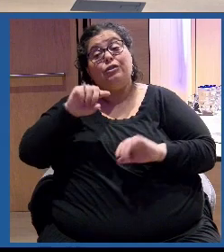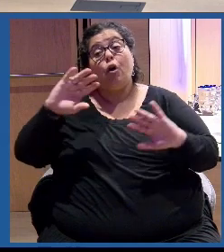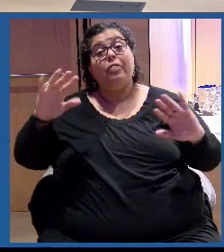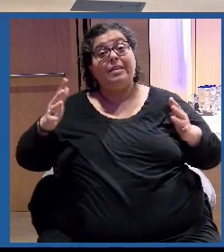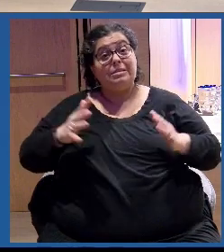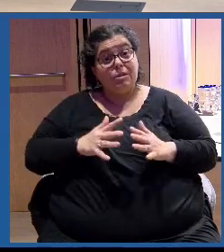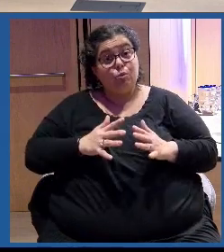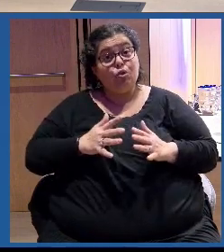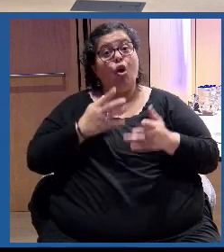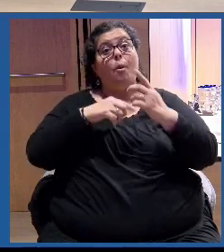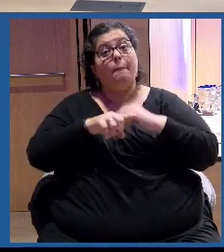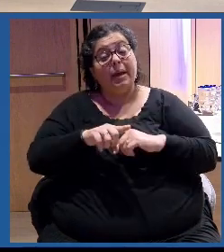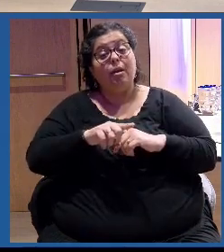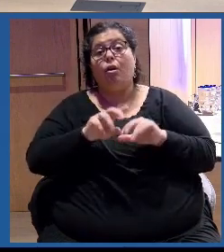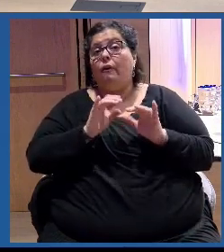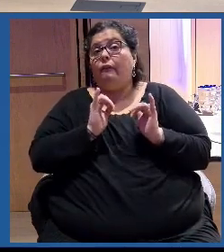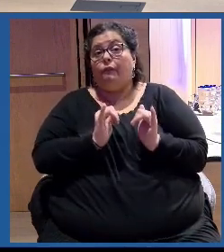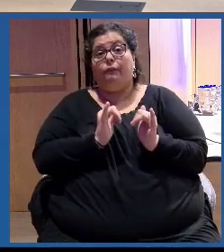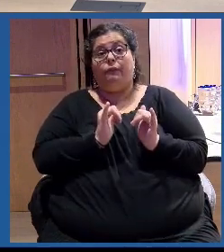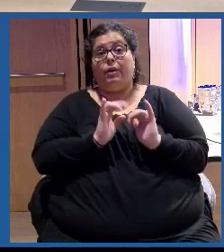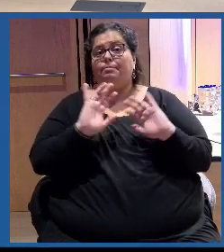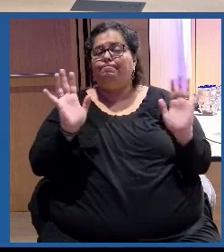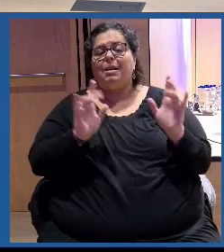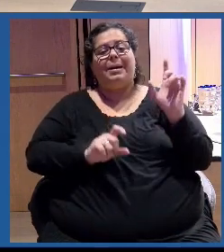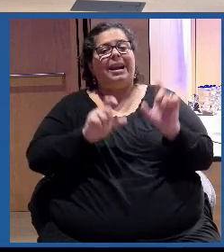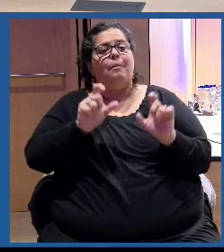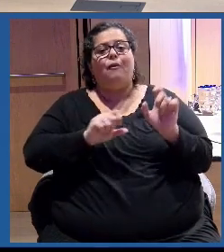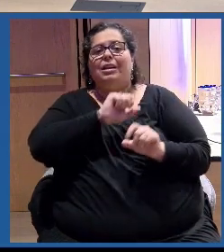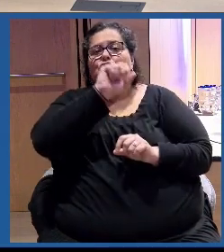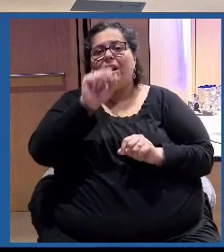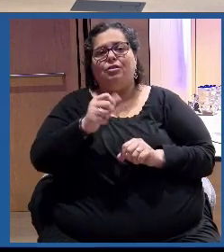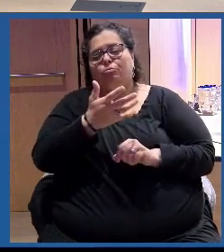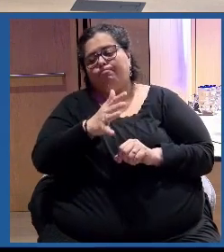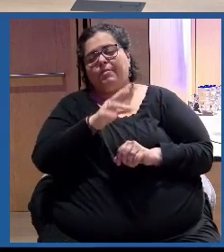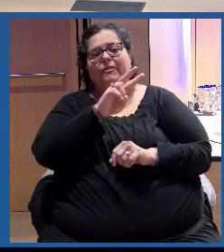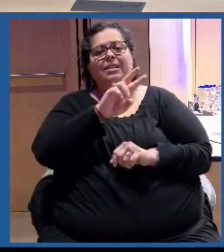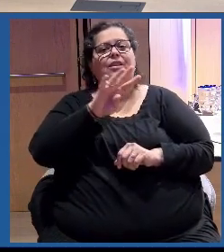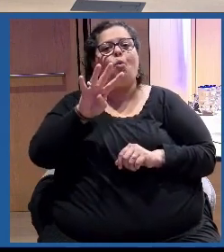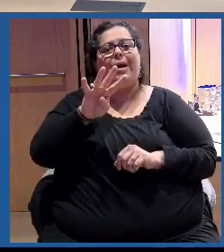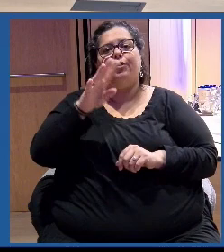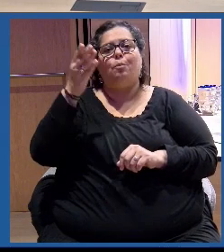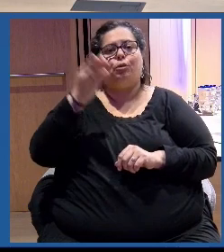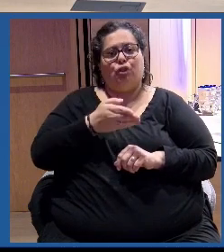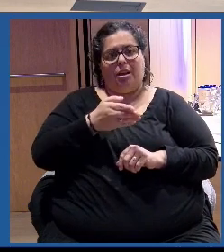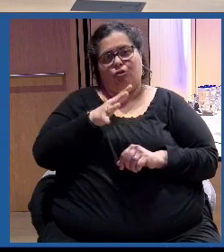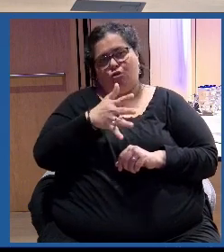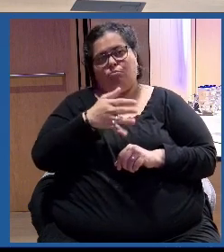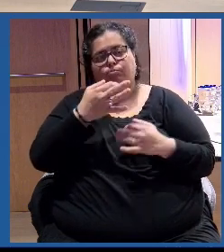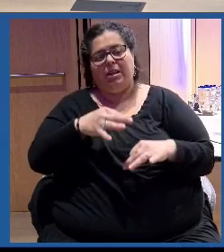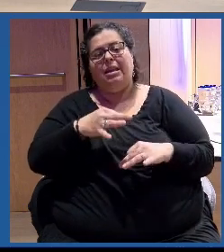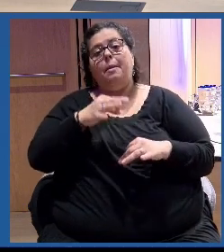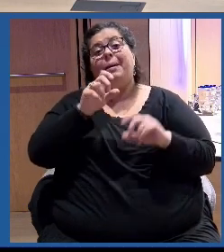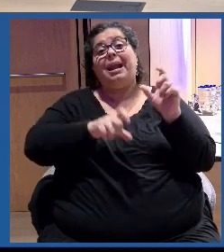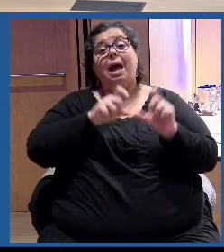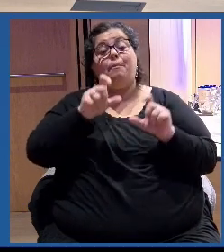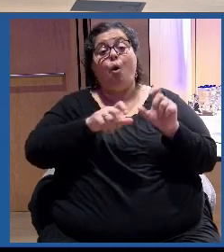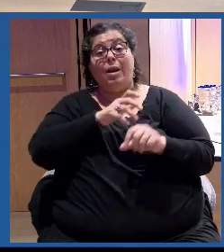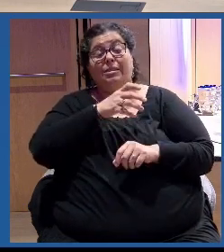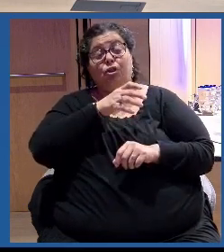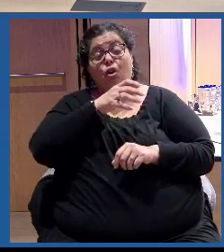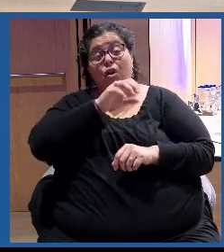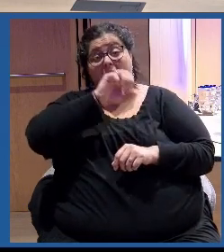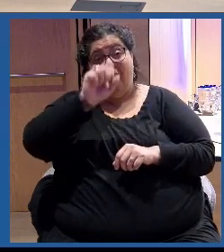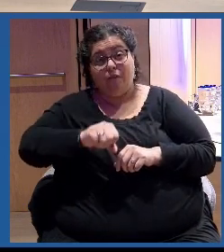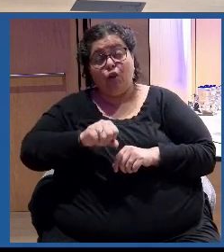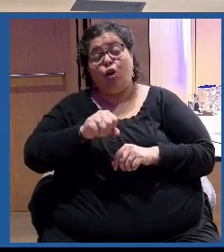estancó y quedó ahí, como ustedes ven, para la población no afro en torno al 24%, 23%, y para la población afro en torno al